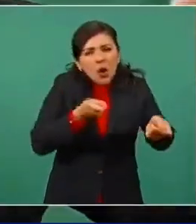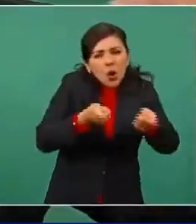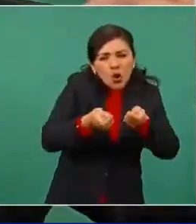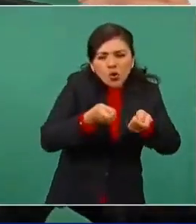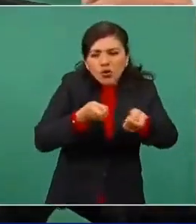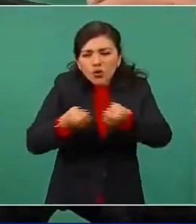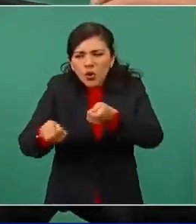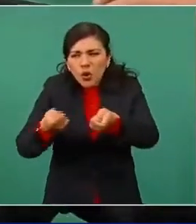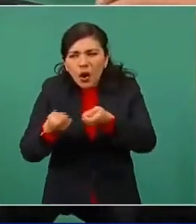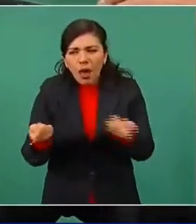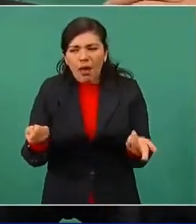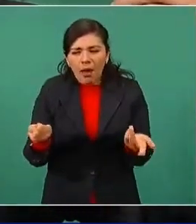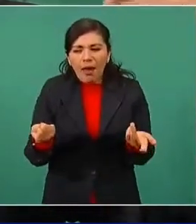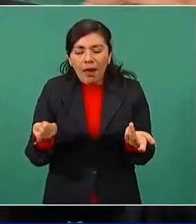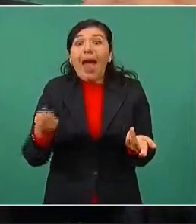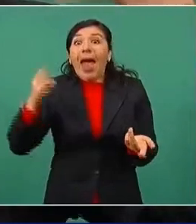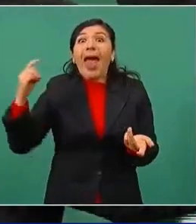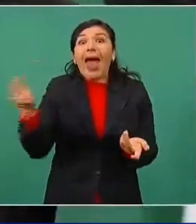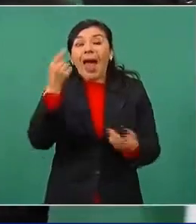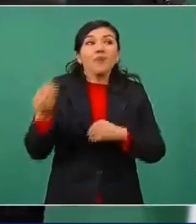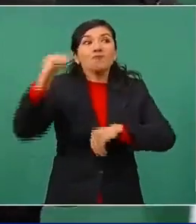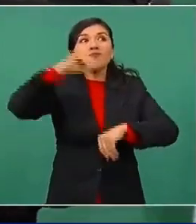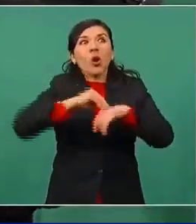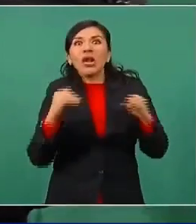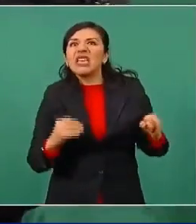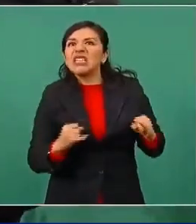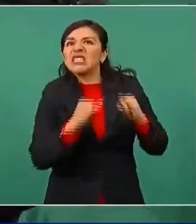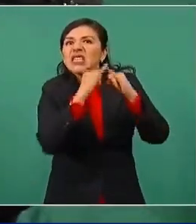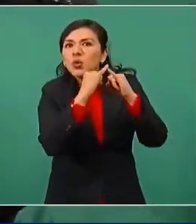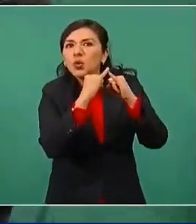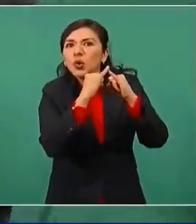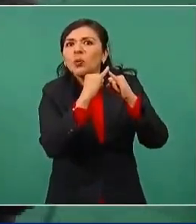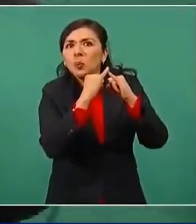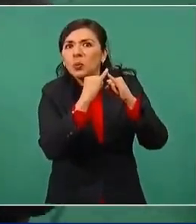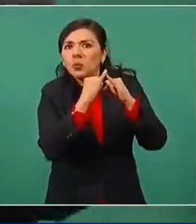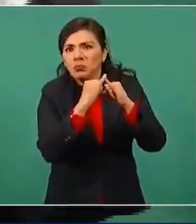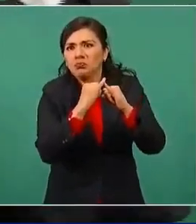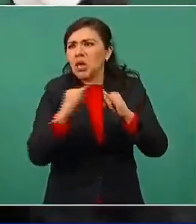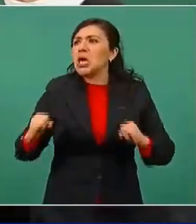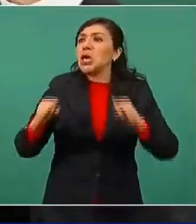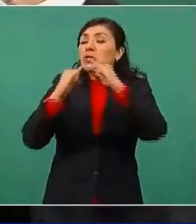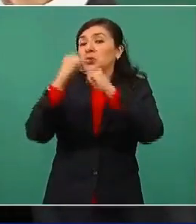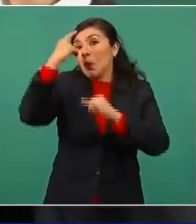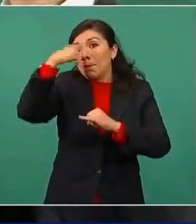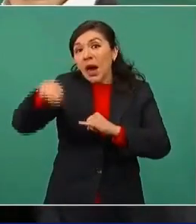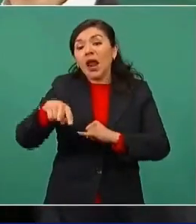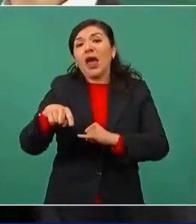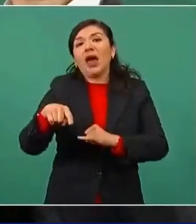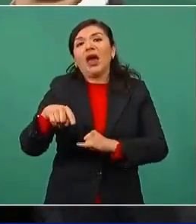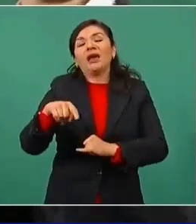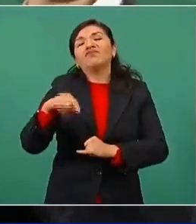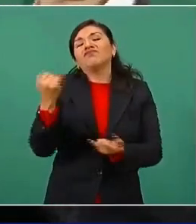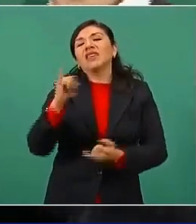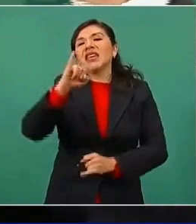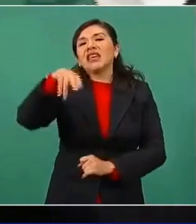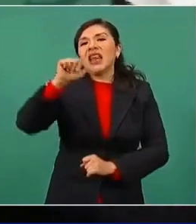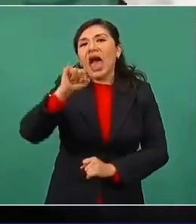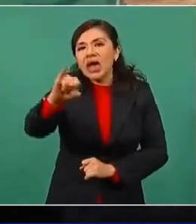institutos, ¿sí? Bueno, el Instituto para la Transparencia,